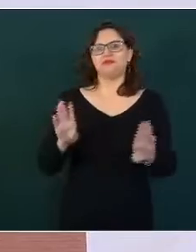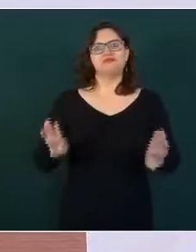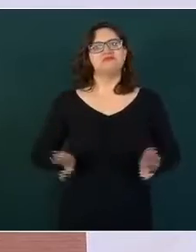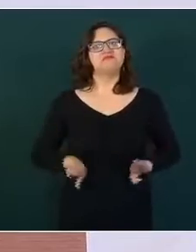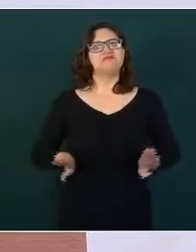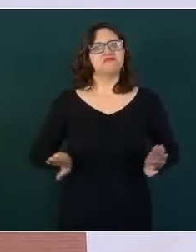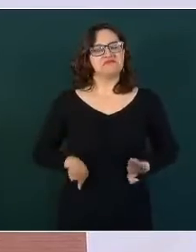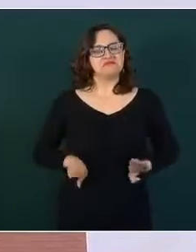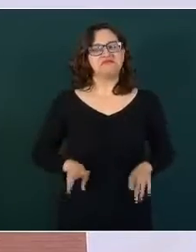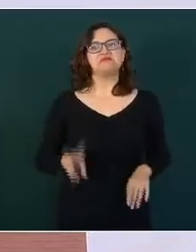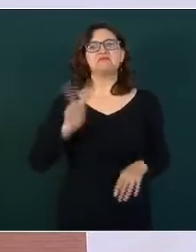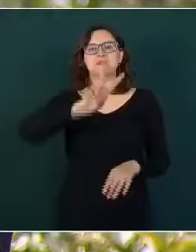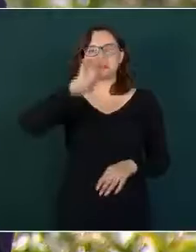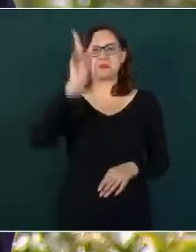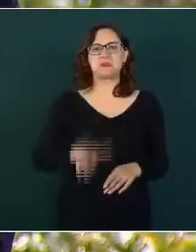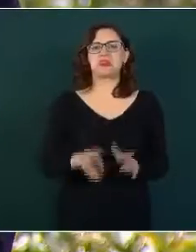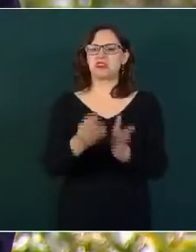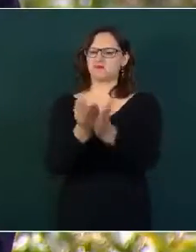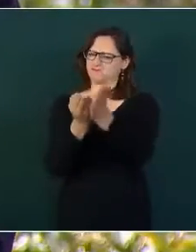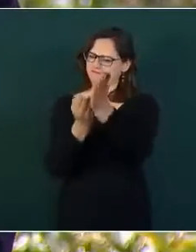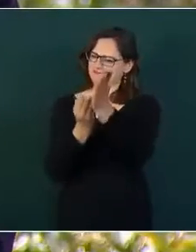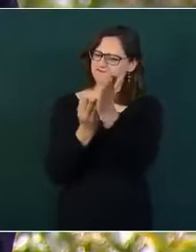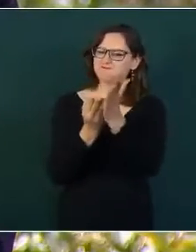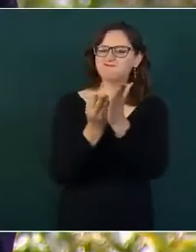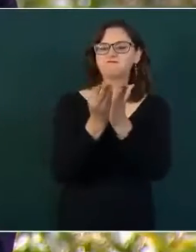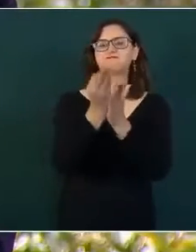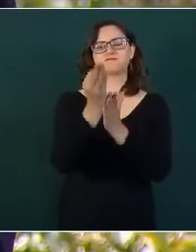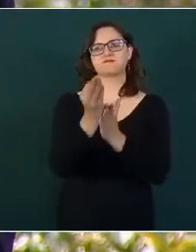a las instituciones civiles,